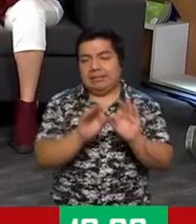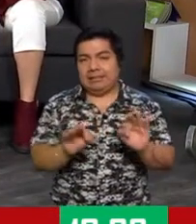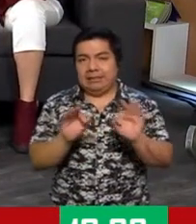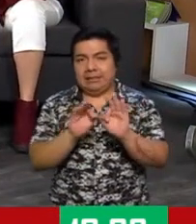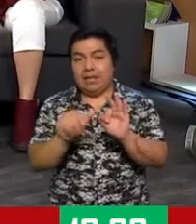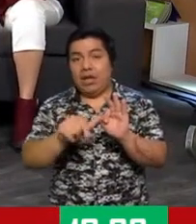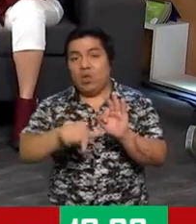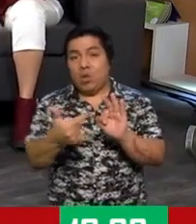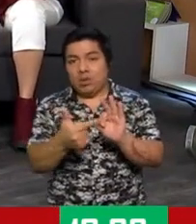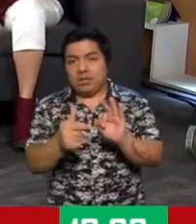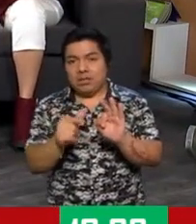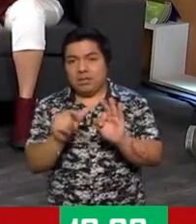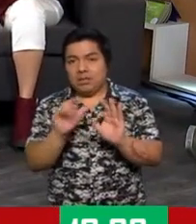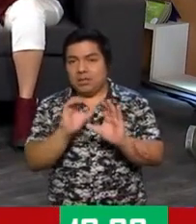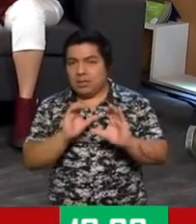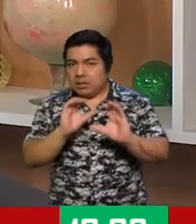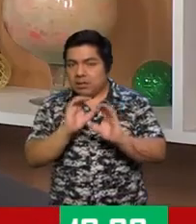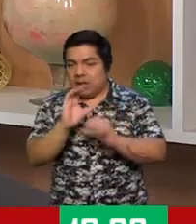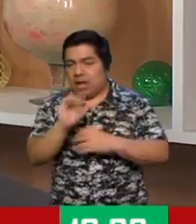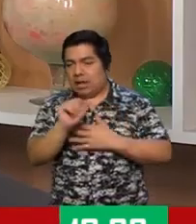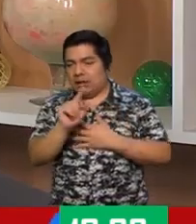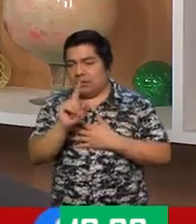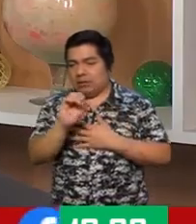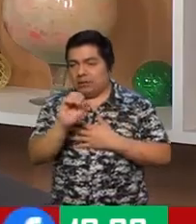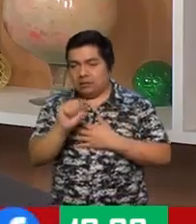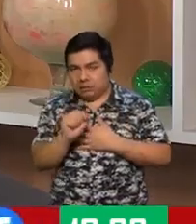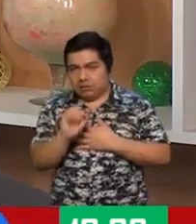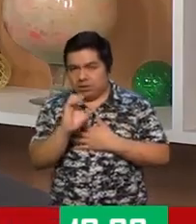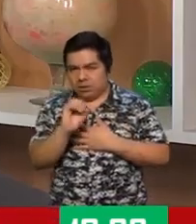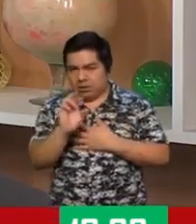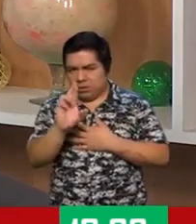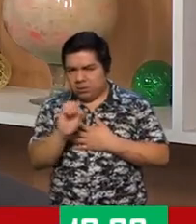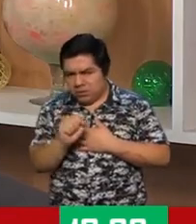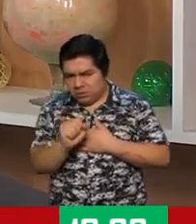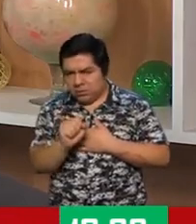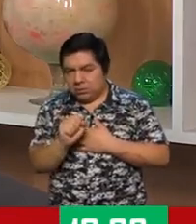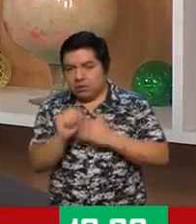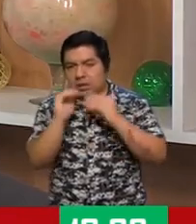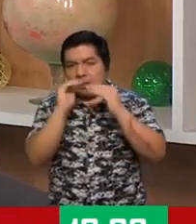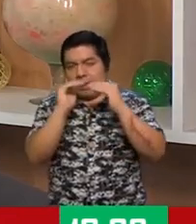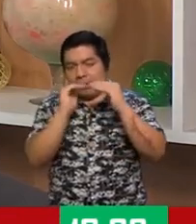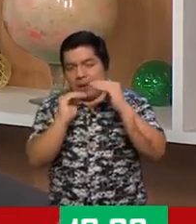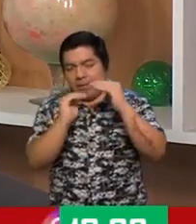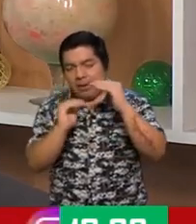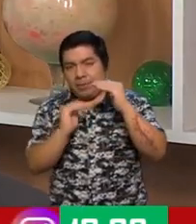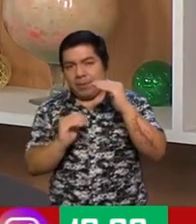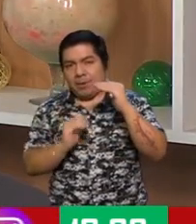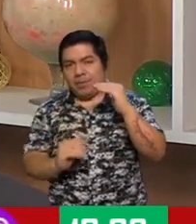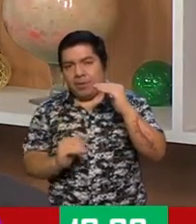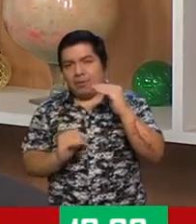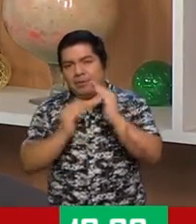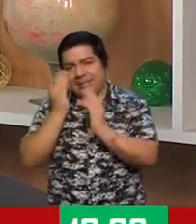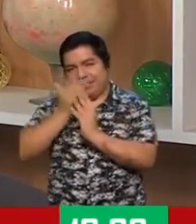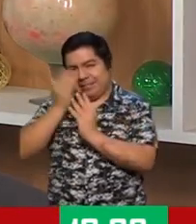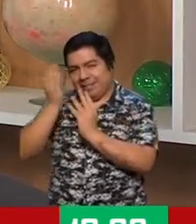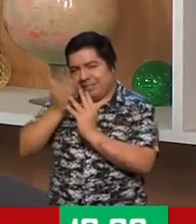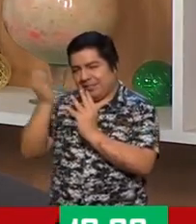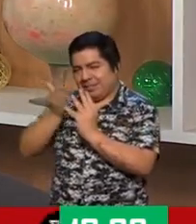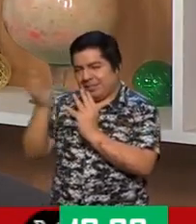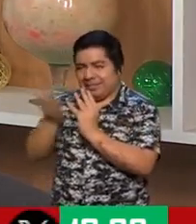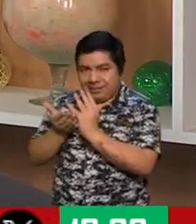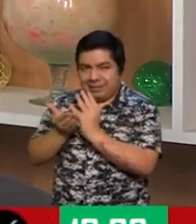12 cantos. Sí. ¿Con coros y todo esto a ese estilo? Bueno, son 12 cantos porque es la división en vez de capítulos. Ajá. Entonces exacto.